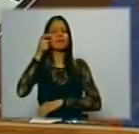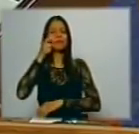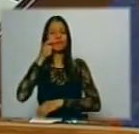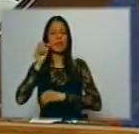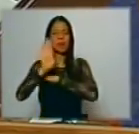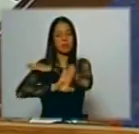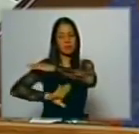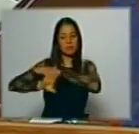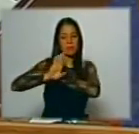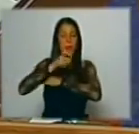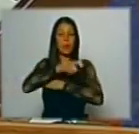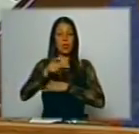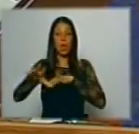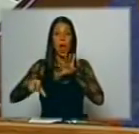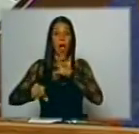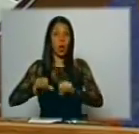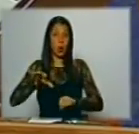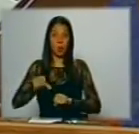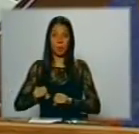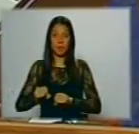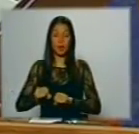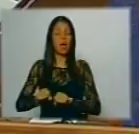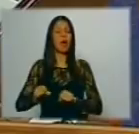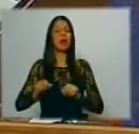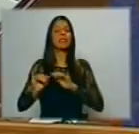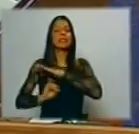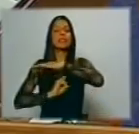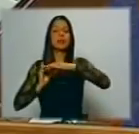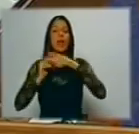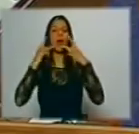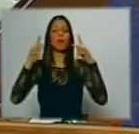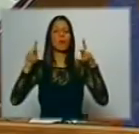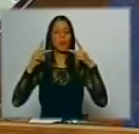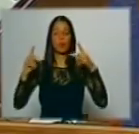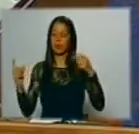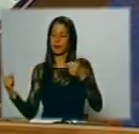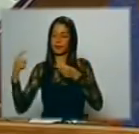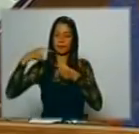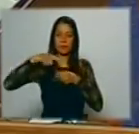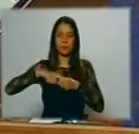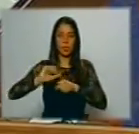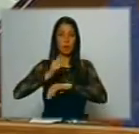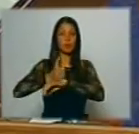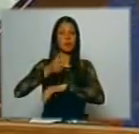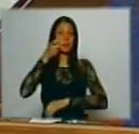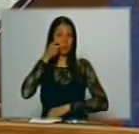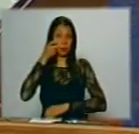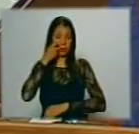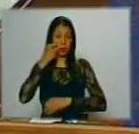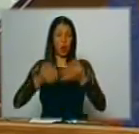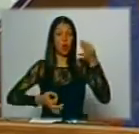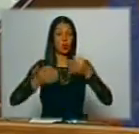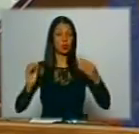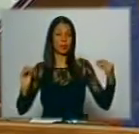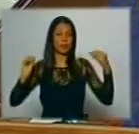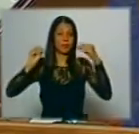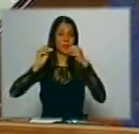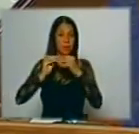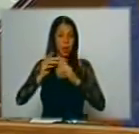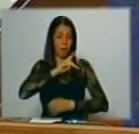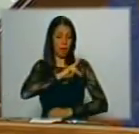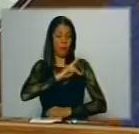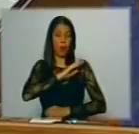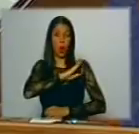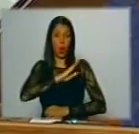la Defensa de los Derechos Socioeconómicos es un instituto público adscrito al órgano rector con personalidad jurídica y patrimonio propio y